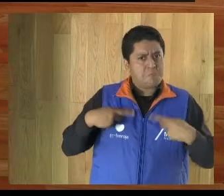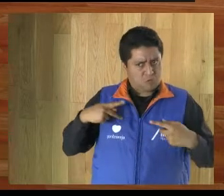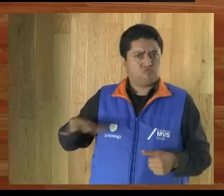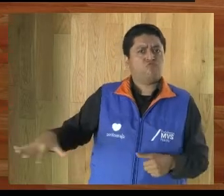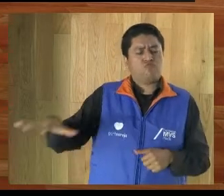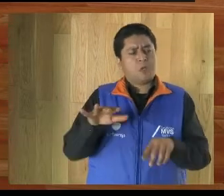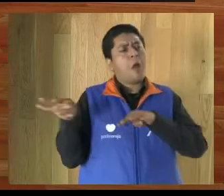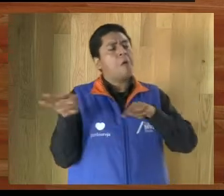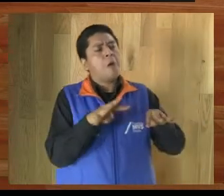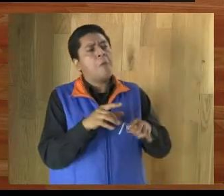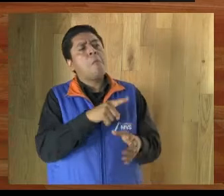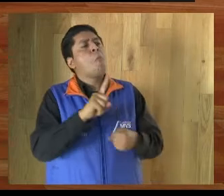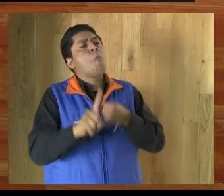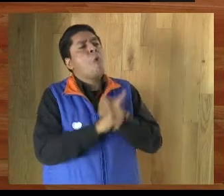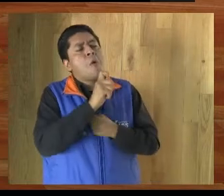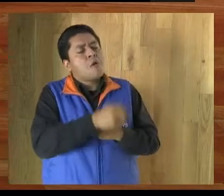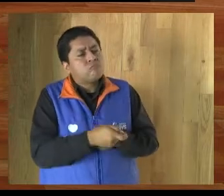podemos recuperar